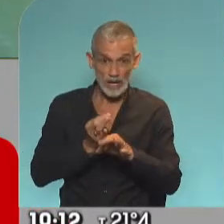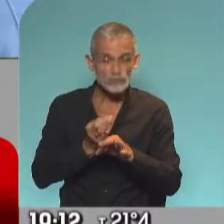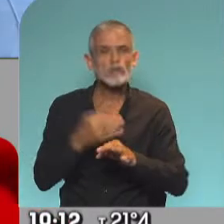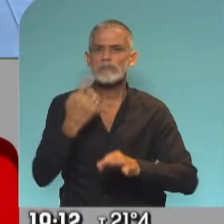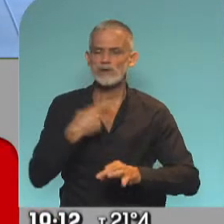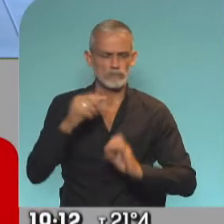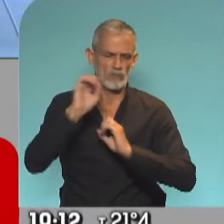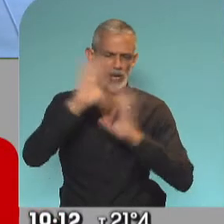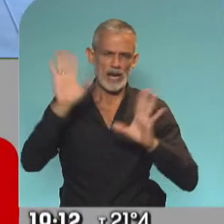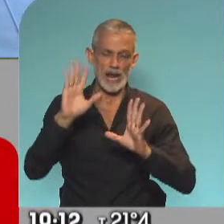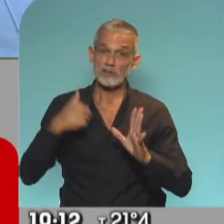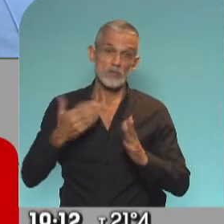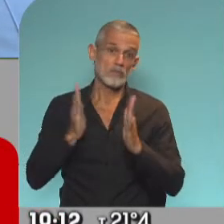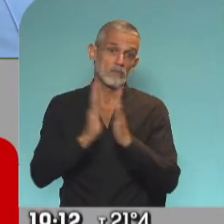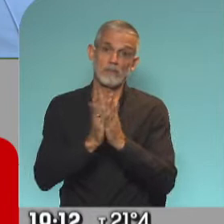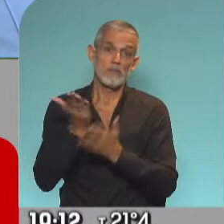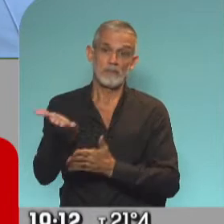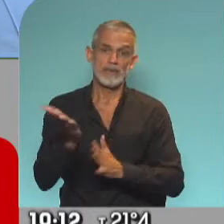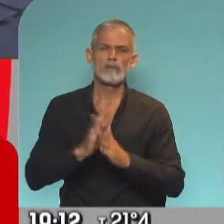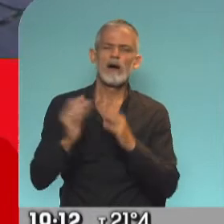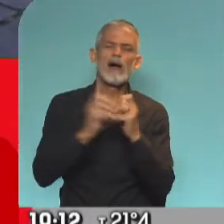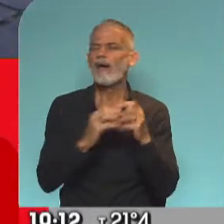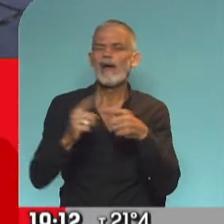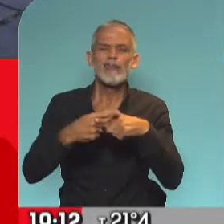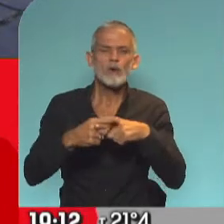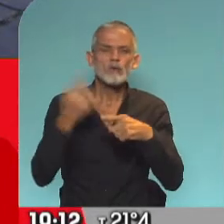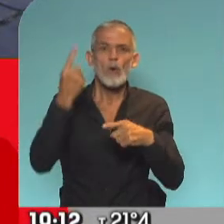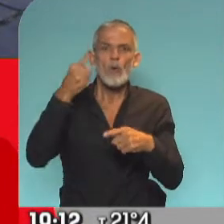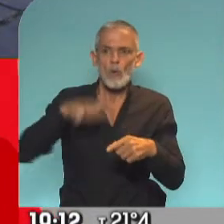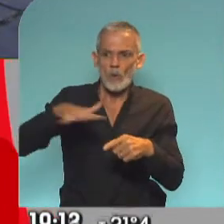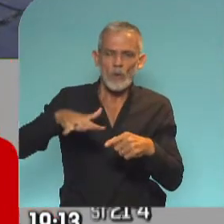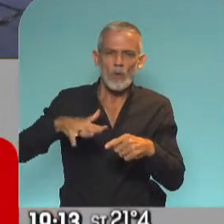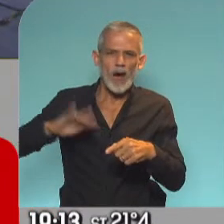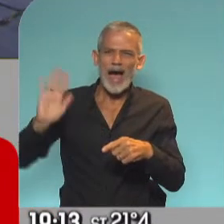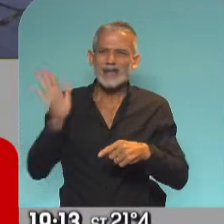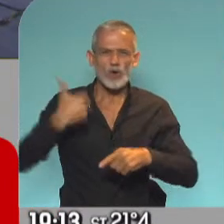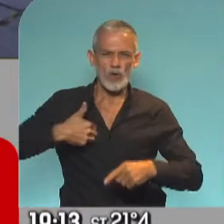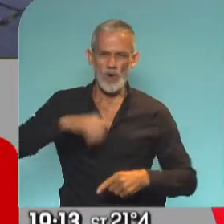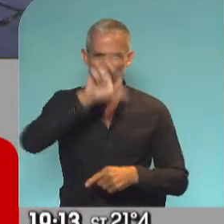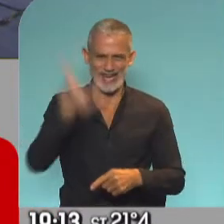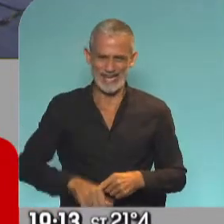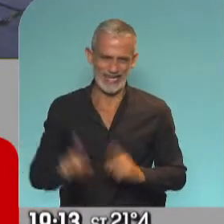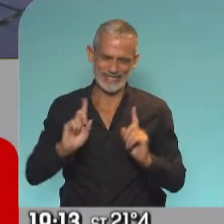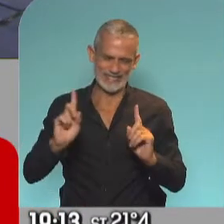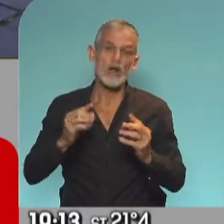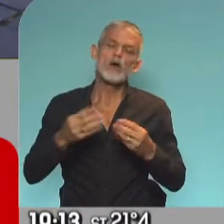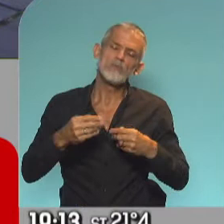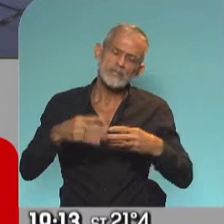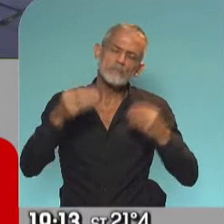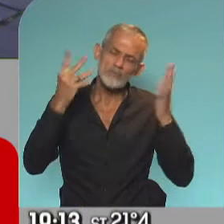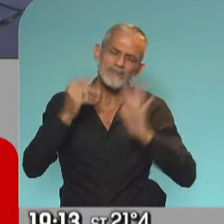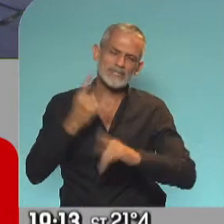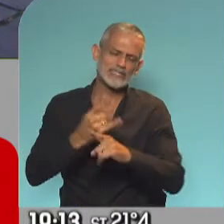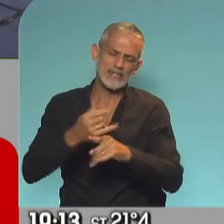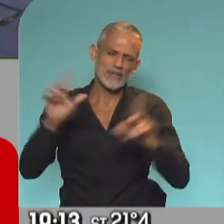¿no? Y lo que pido es que no llevemos una discusión de un distrito a todo el territorio argentino, como muchas veces ocurre en los medios de